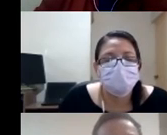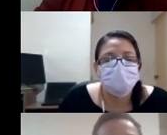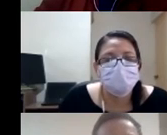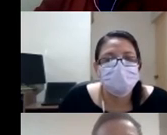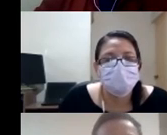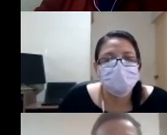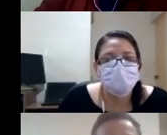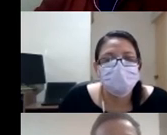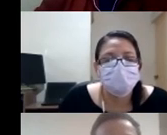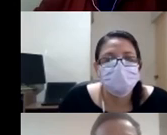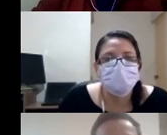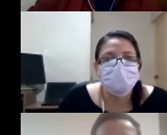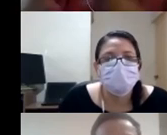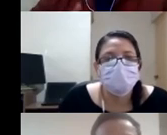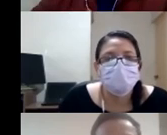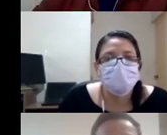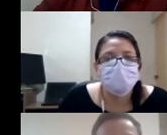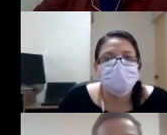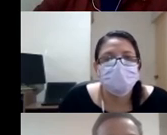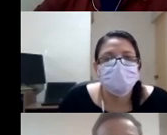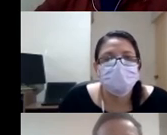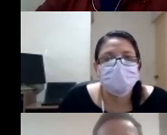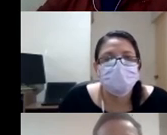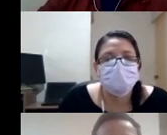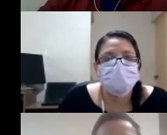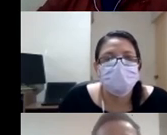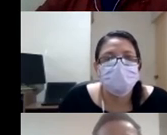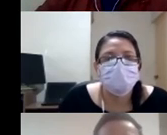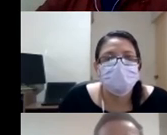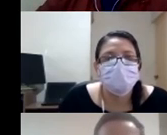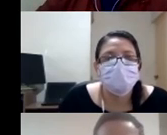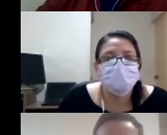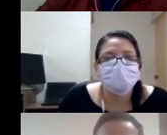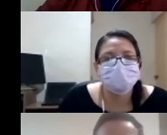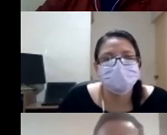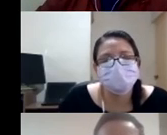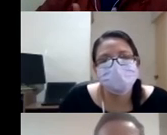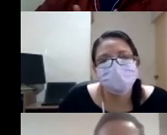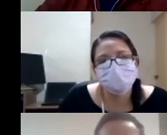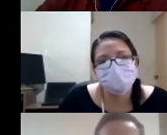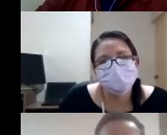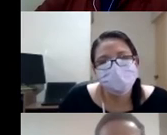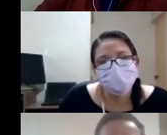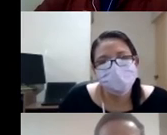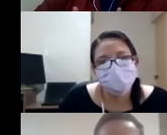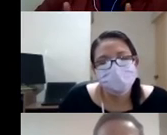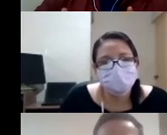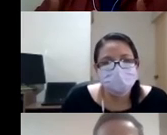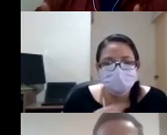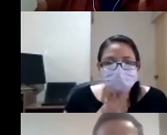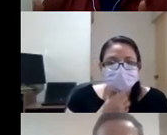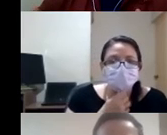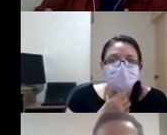empresa. Fuimos, quisiera usar mi francés, que se me da muy florido, pero no puedo. Pero sí fuimos